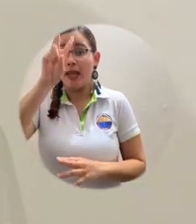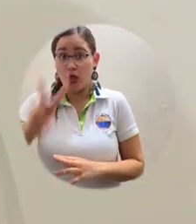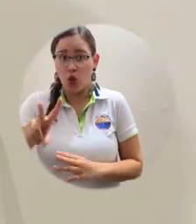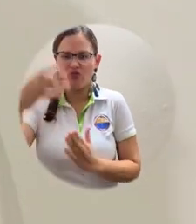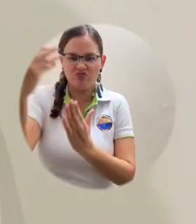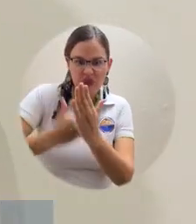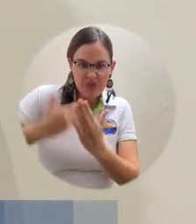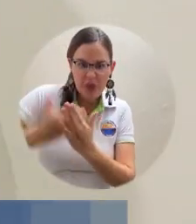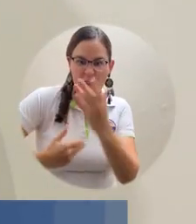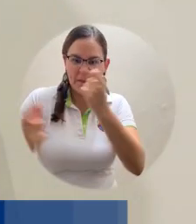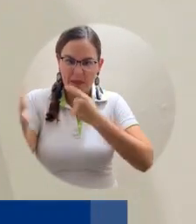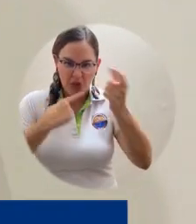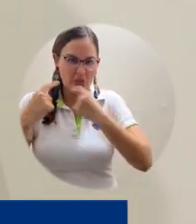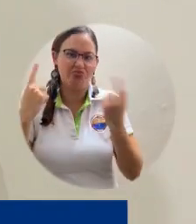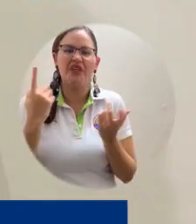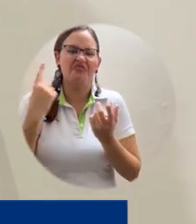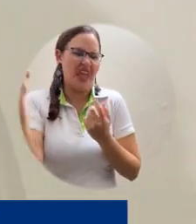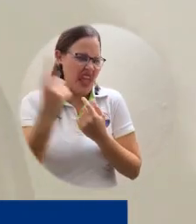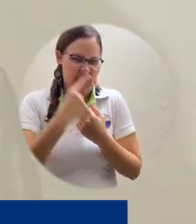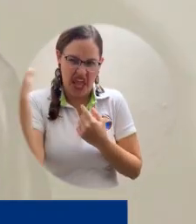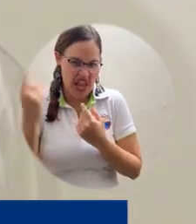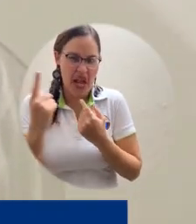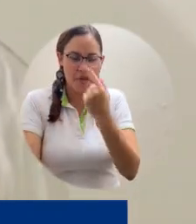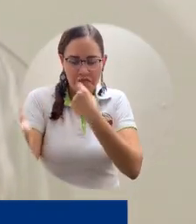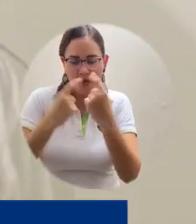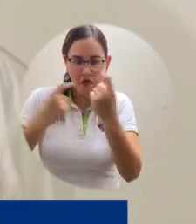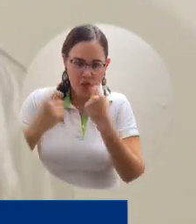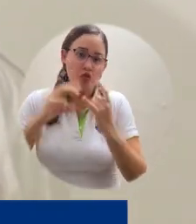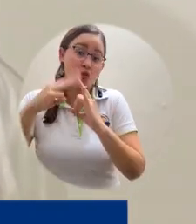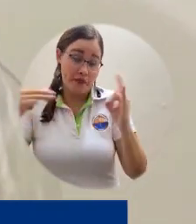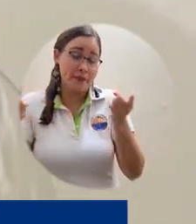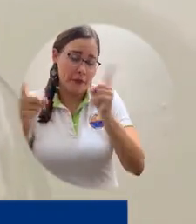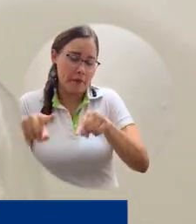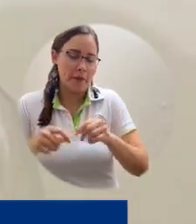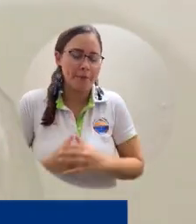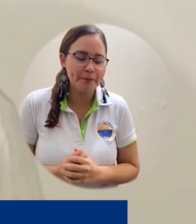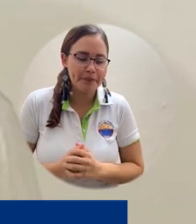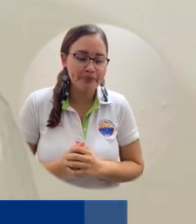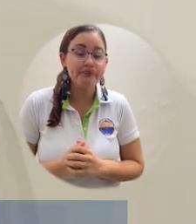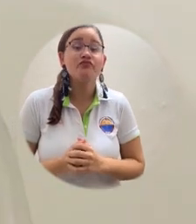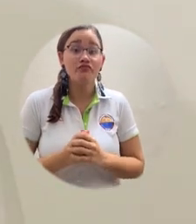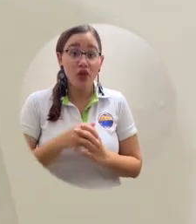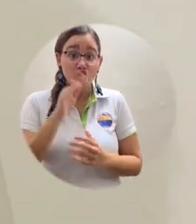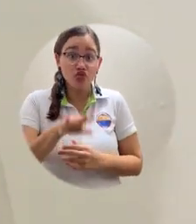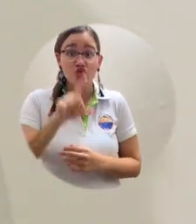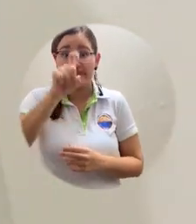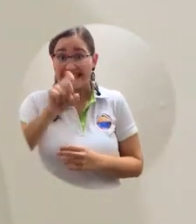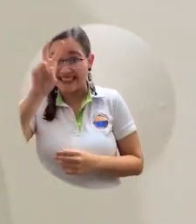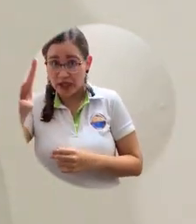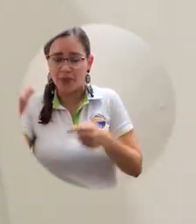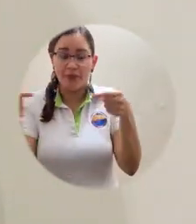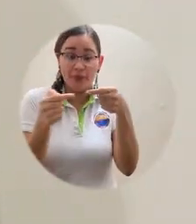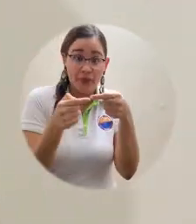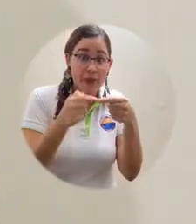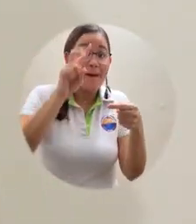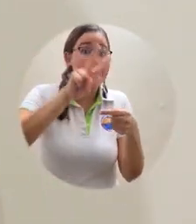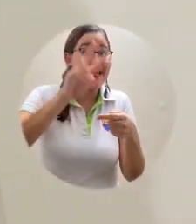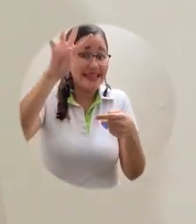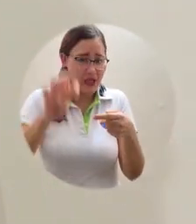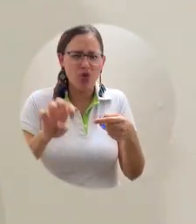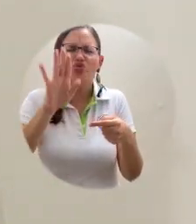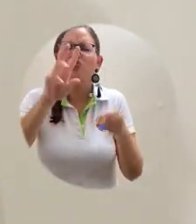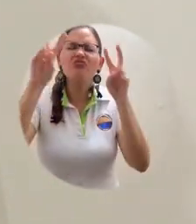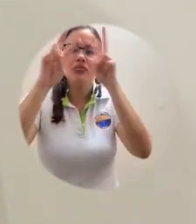62 consultas radicadas por los usuarios y por miembros de la comunidad universitaria. De estas 62 consultas,